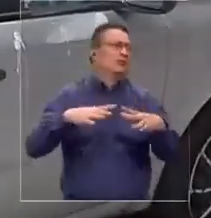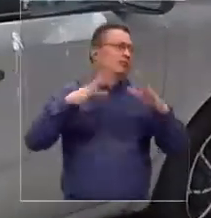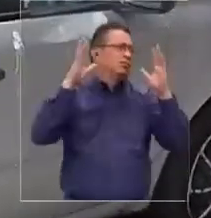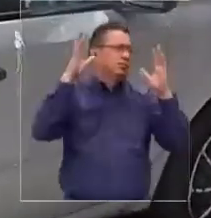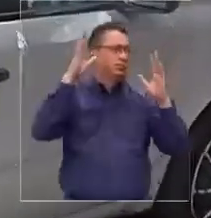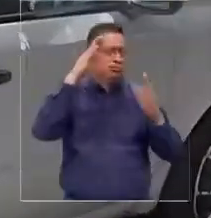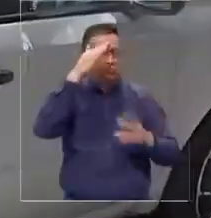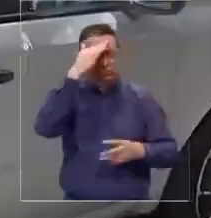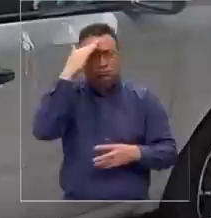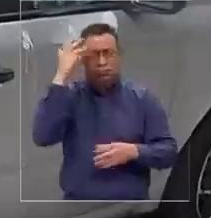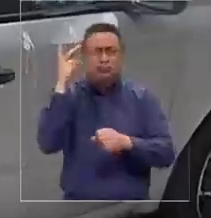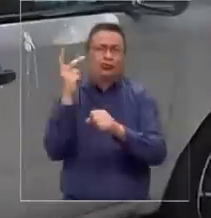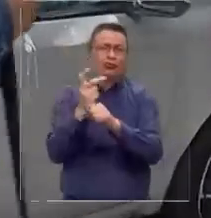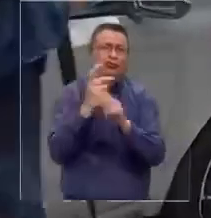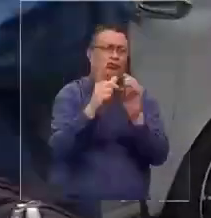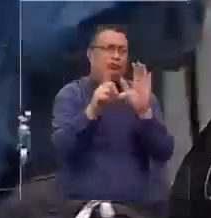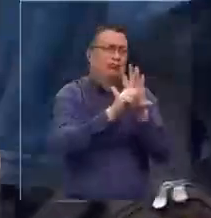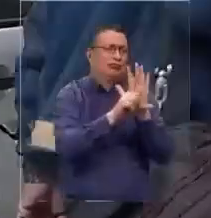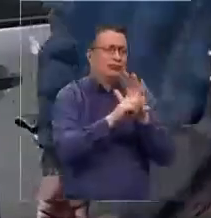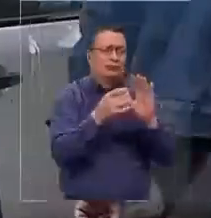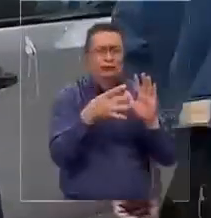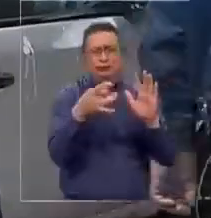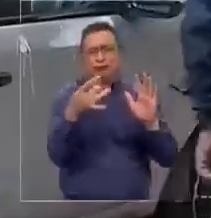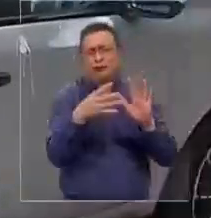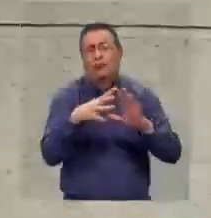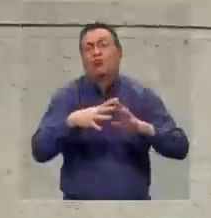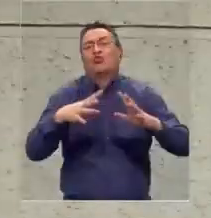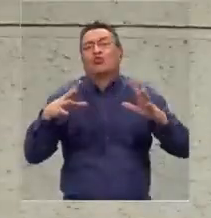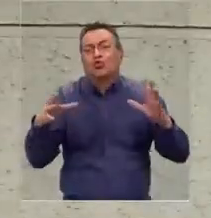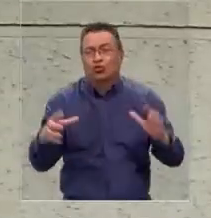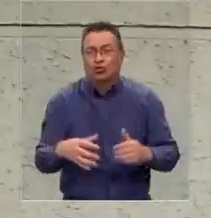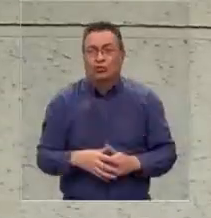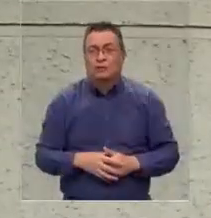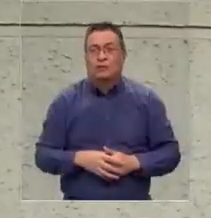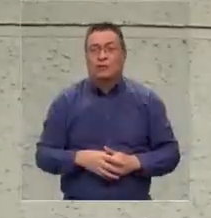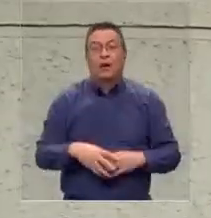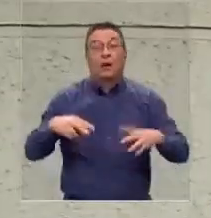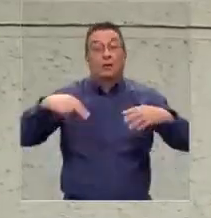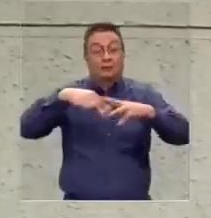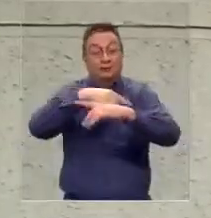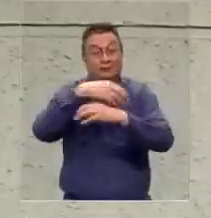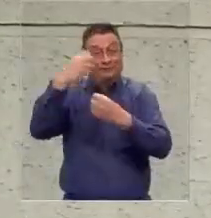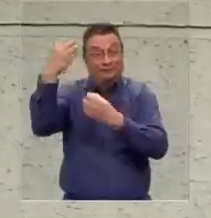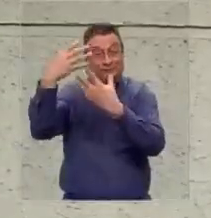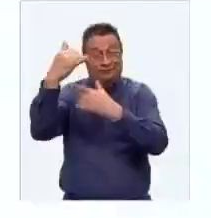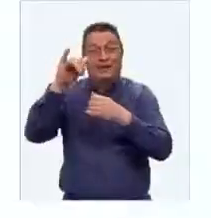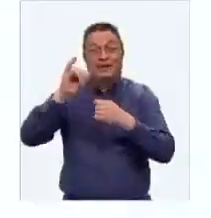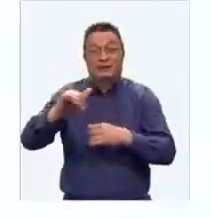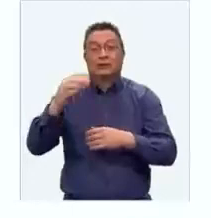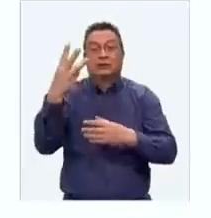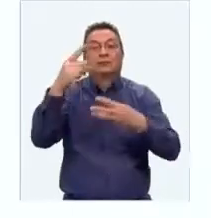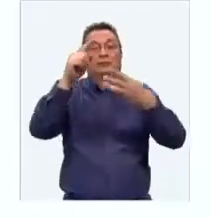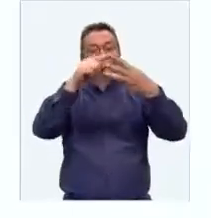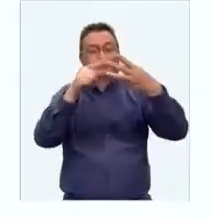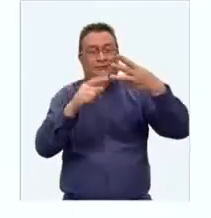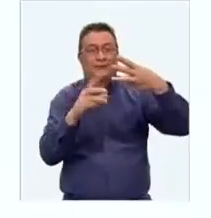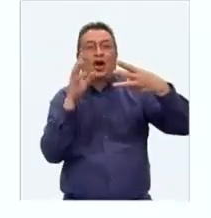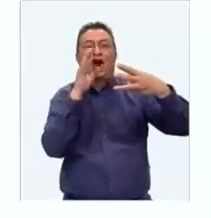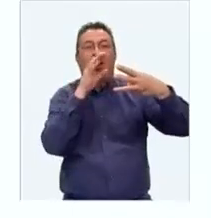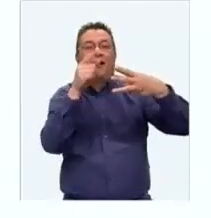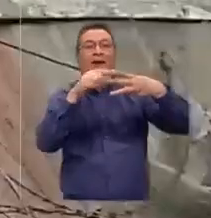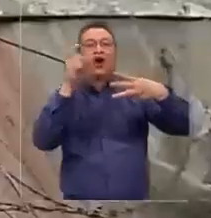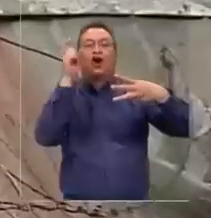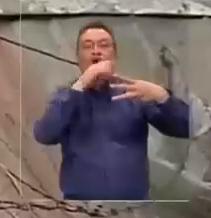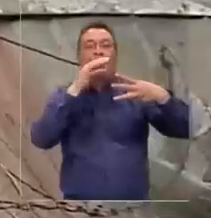sea, la delincuencia está llegando a extremos. Peatonales y también los tradicionales de tres tiempos, todos